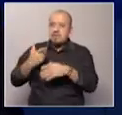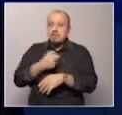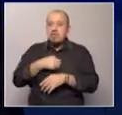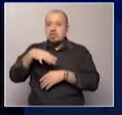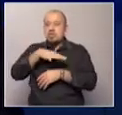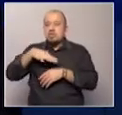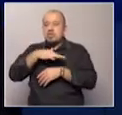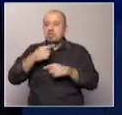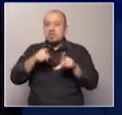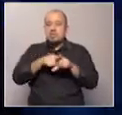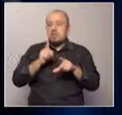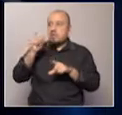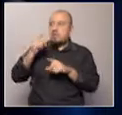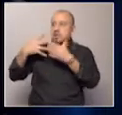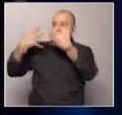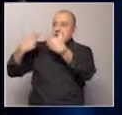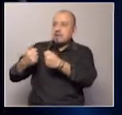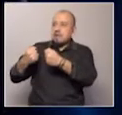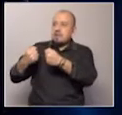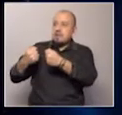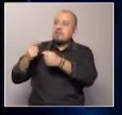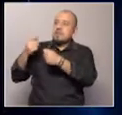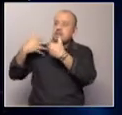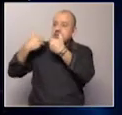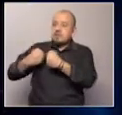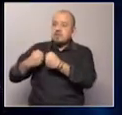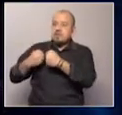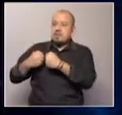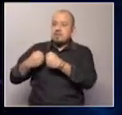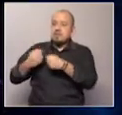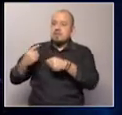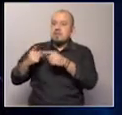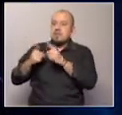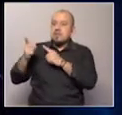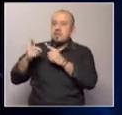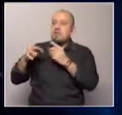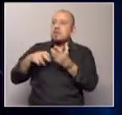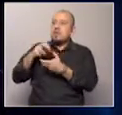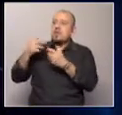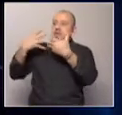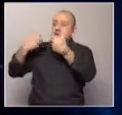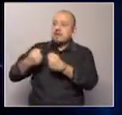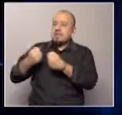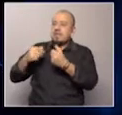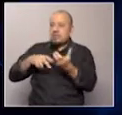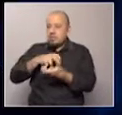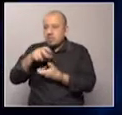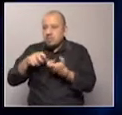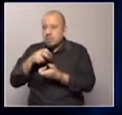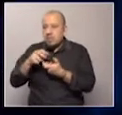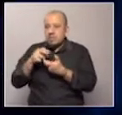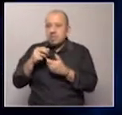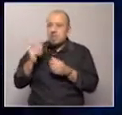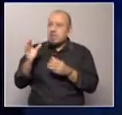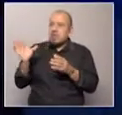en la cárcel la cárcel es como es caminar en el lunes igual que en la tierra por mucho más complicado en la cárcel lo mismo es como afecto es igual